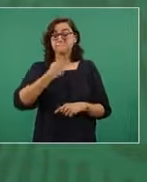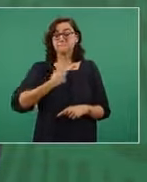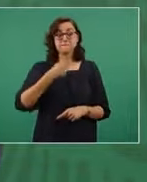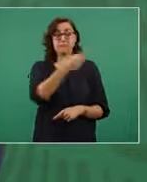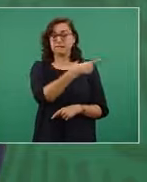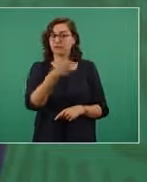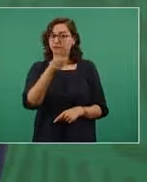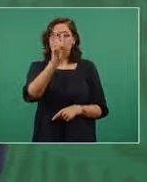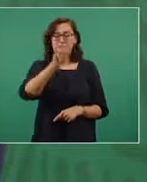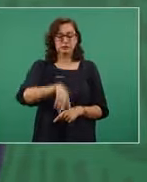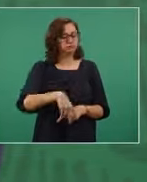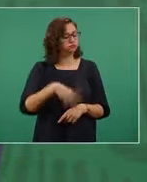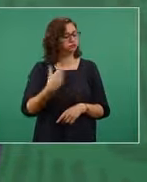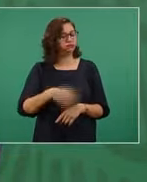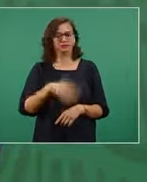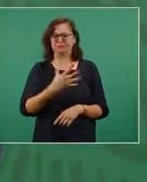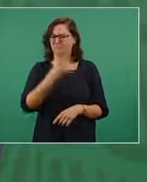que